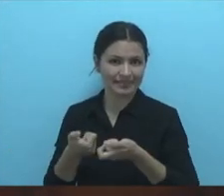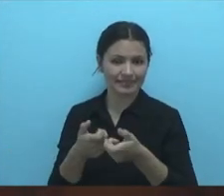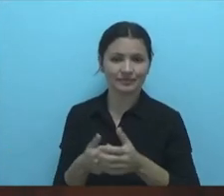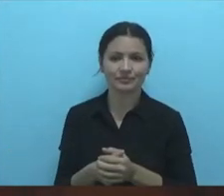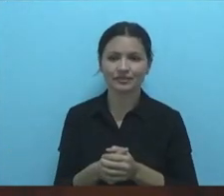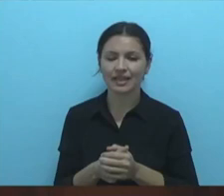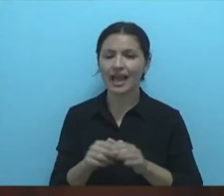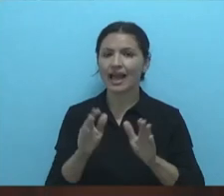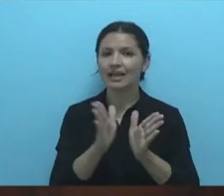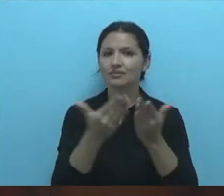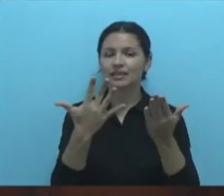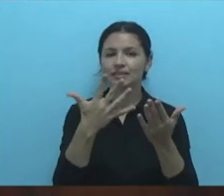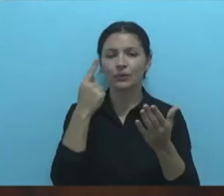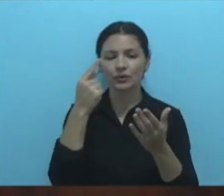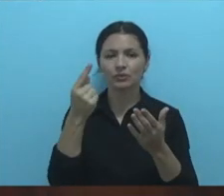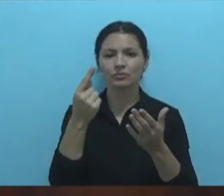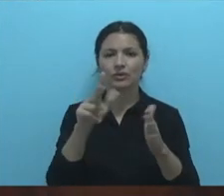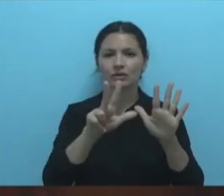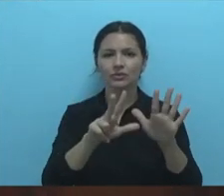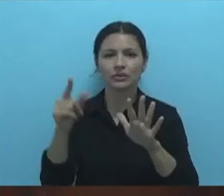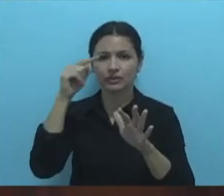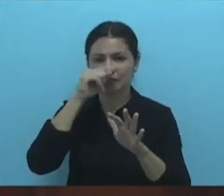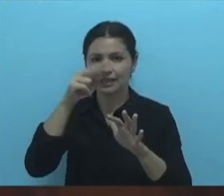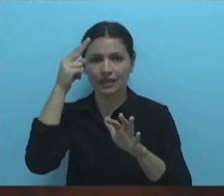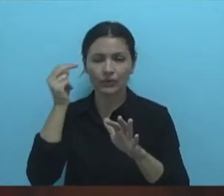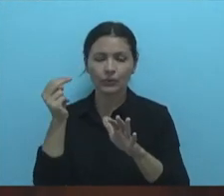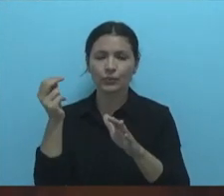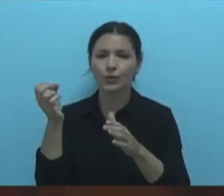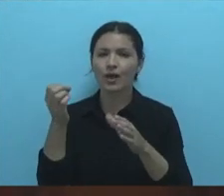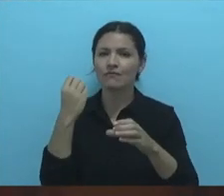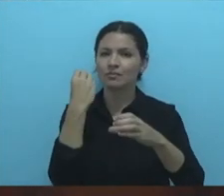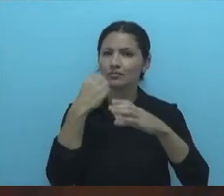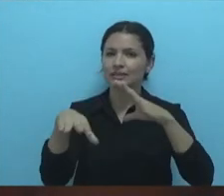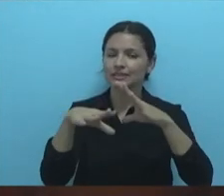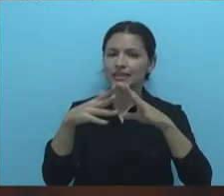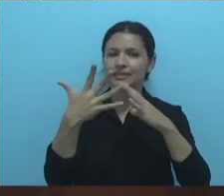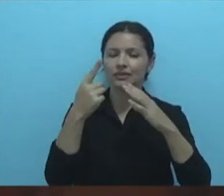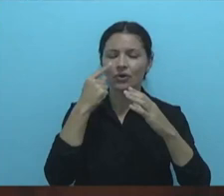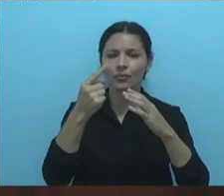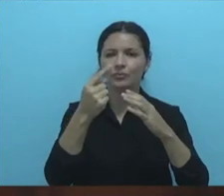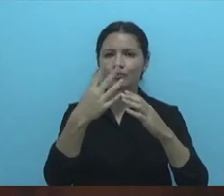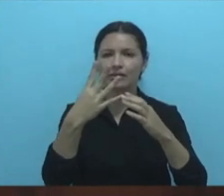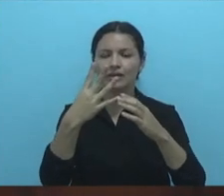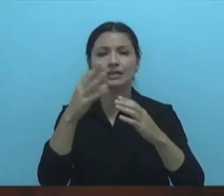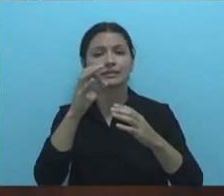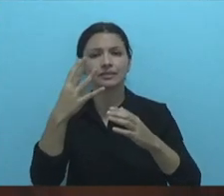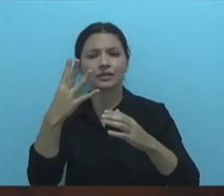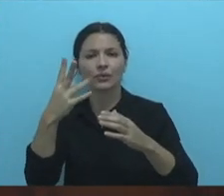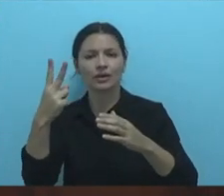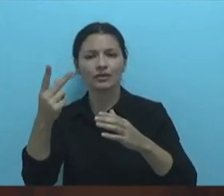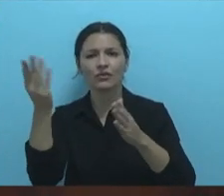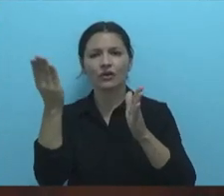es el expediente 51.879 mensaje 5.042 decreto